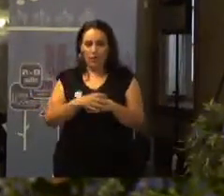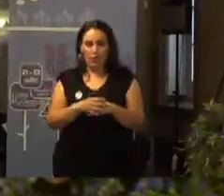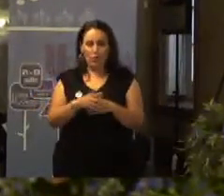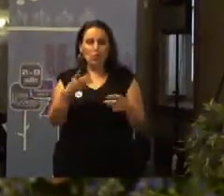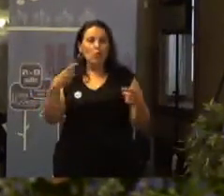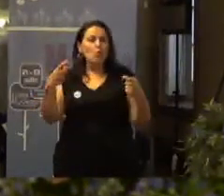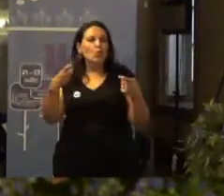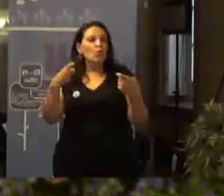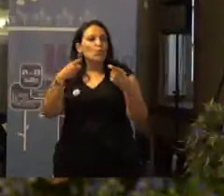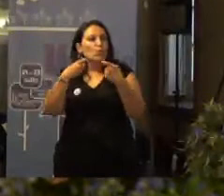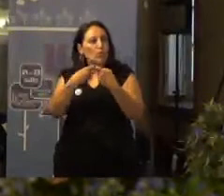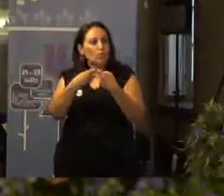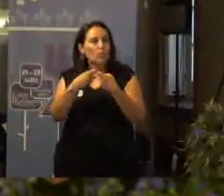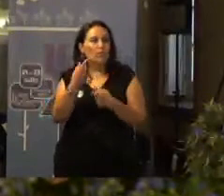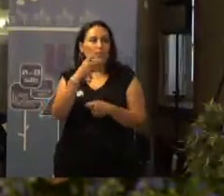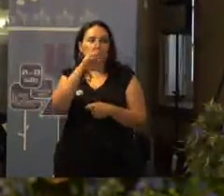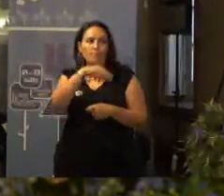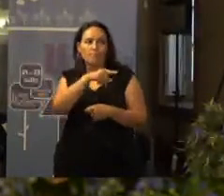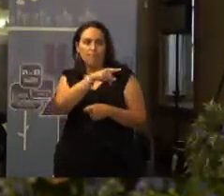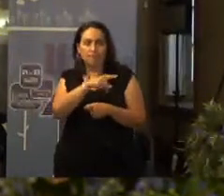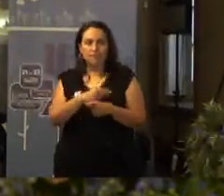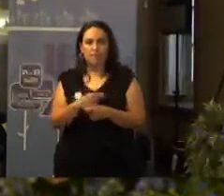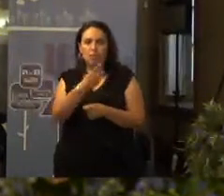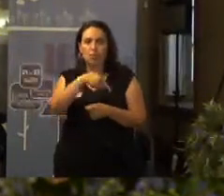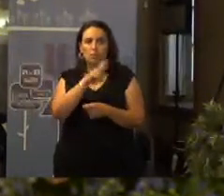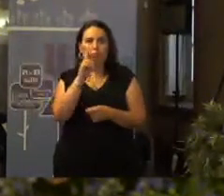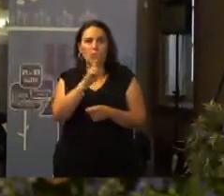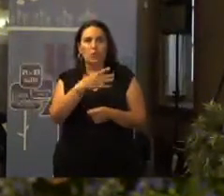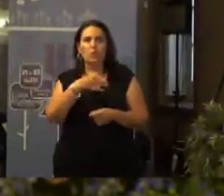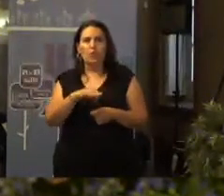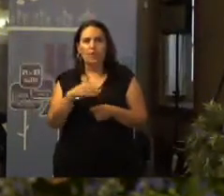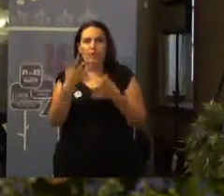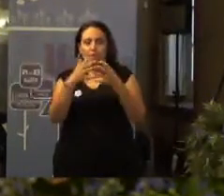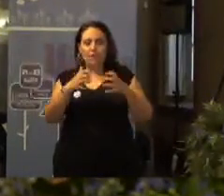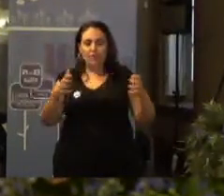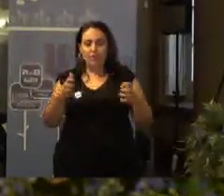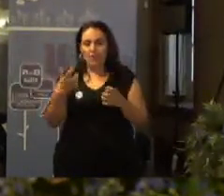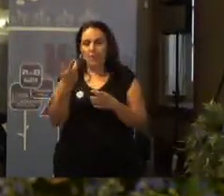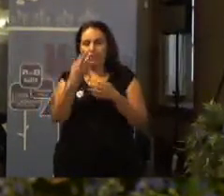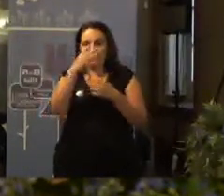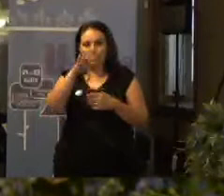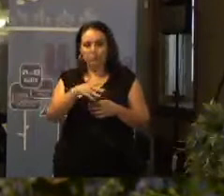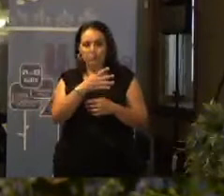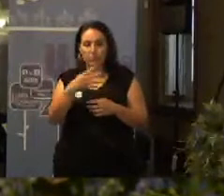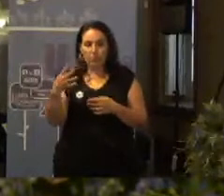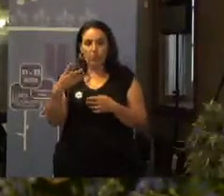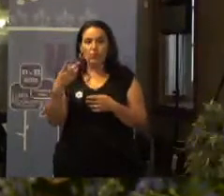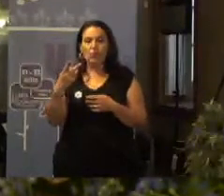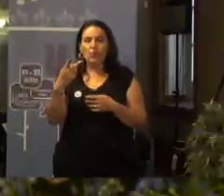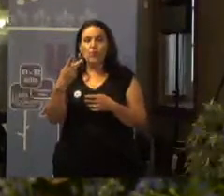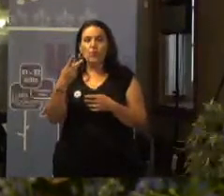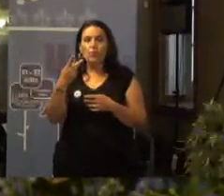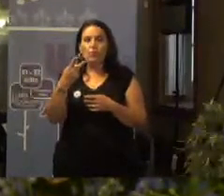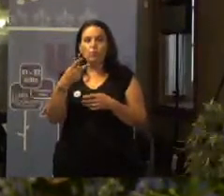que nunca cedeu. En el podemos exemplificar esa estrofa da Milonga para un fusilado de Jorge Cafrune que